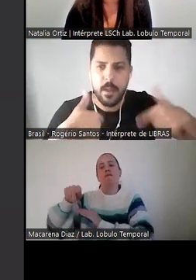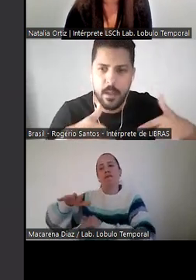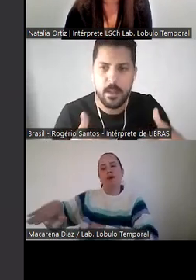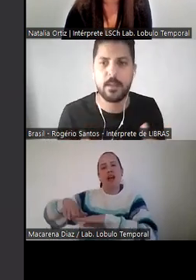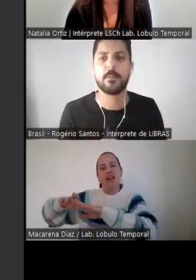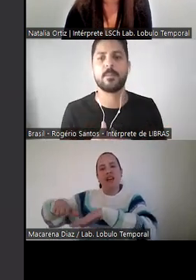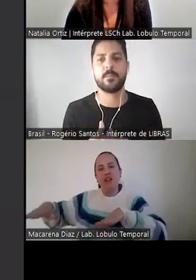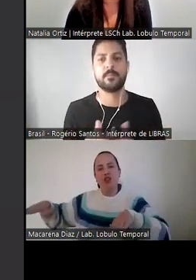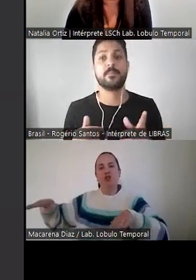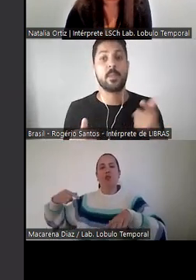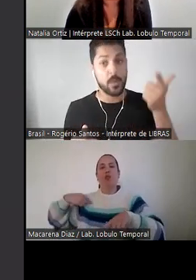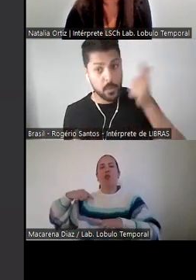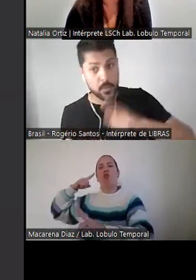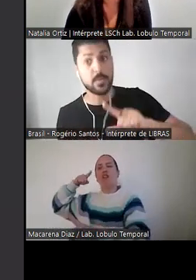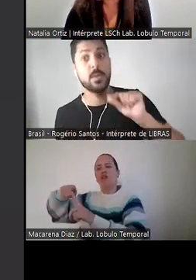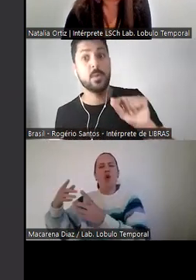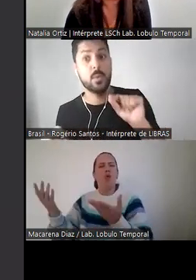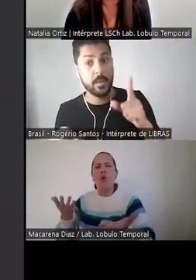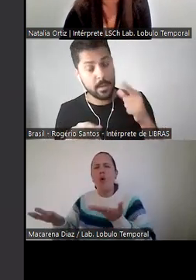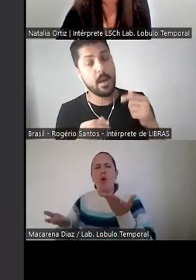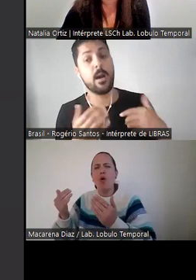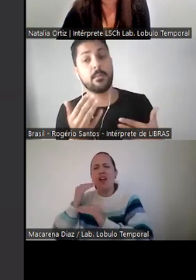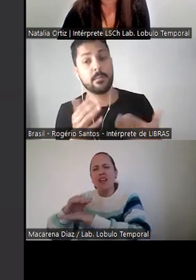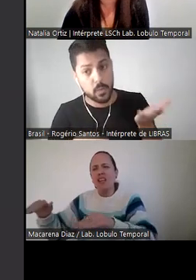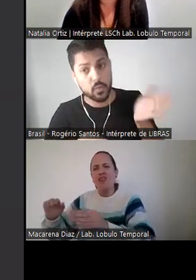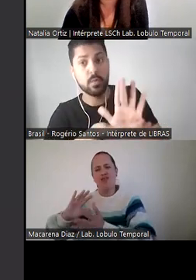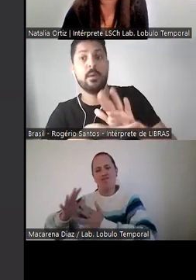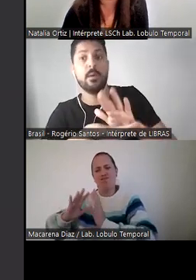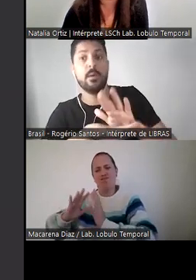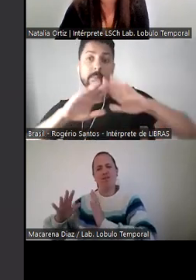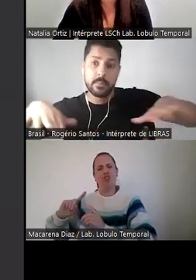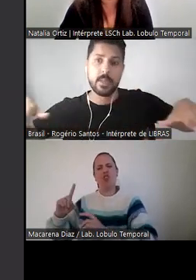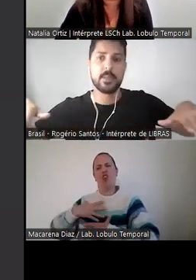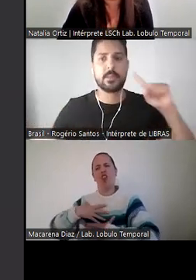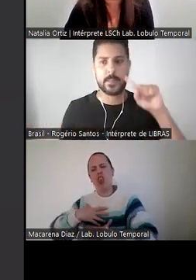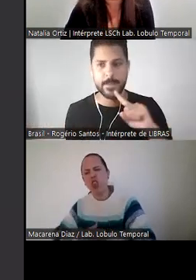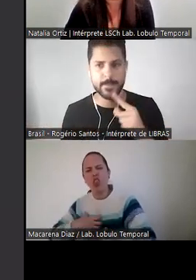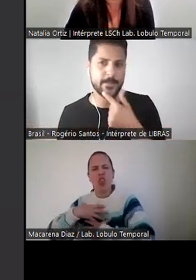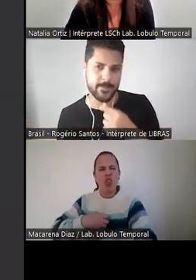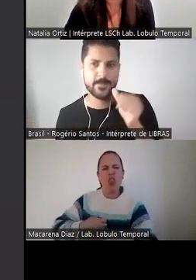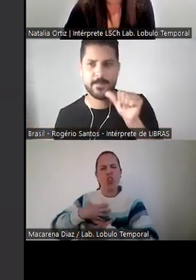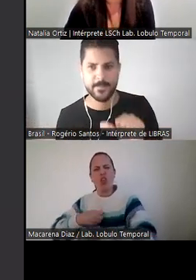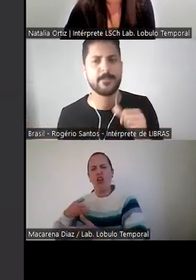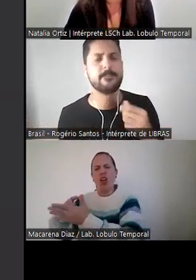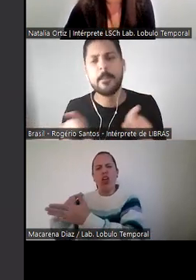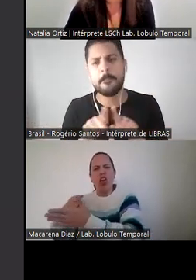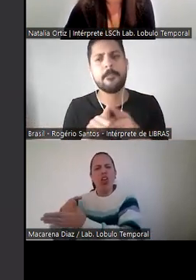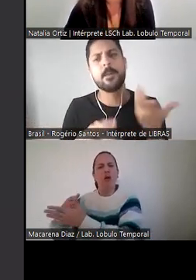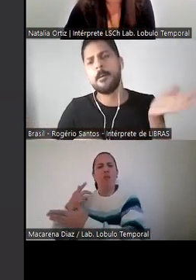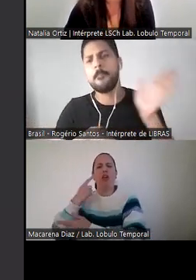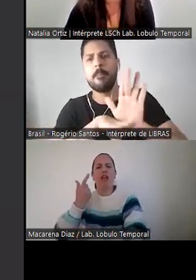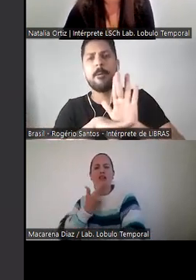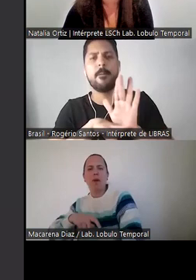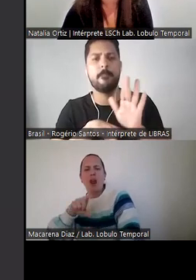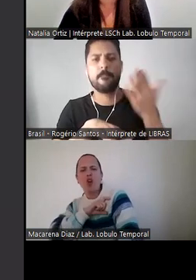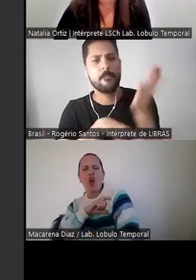para poder ayudarnos y ayudarles a los niños y niñas sordos para poder